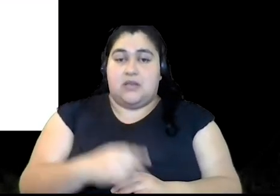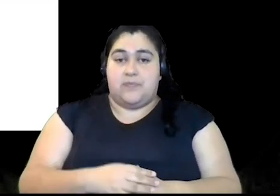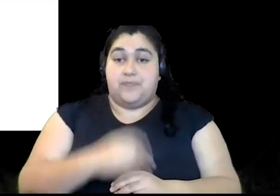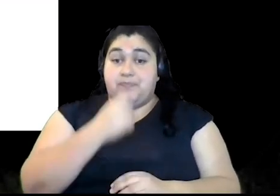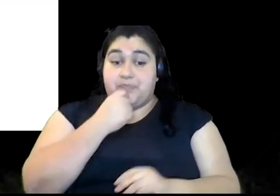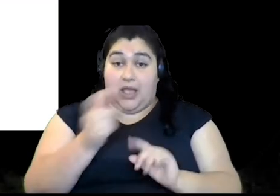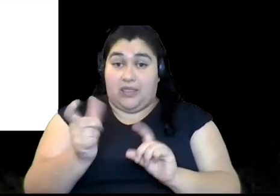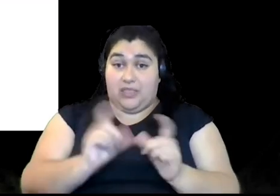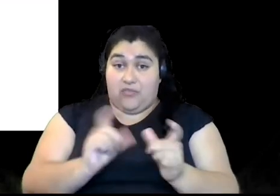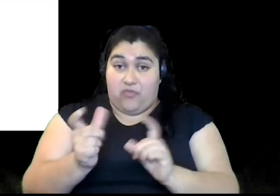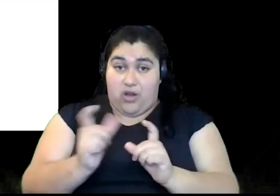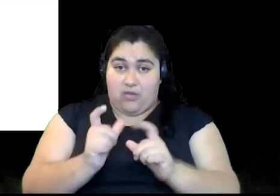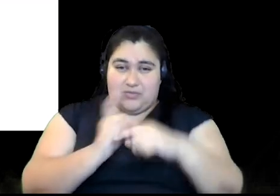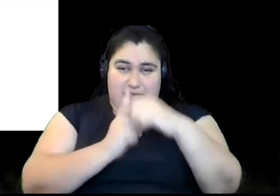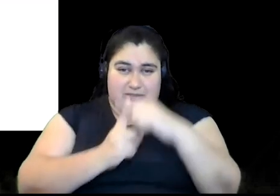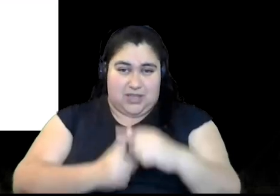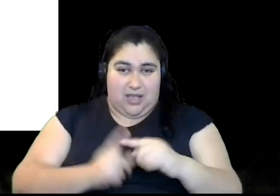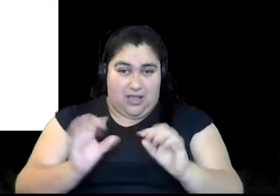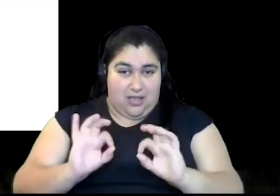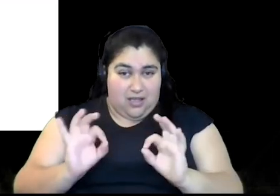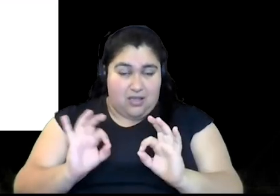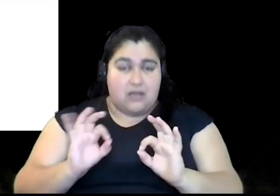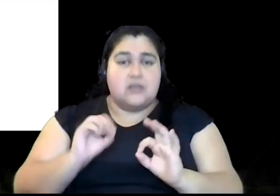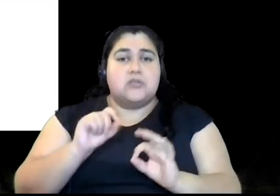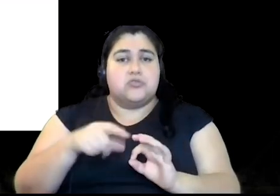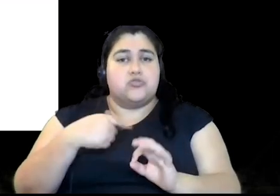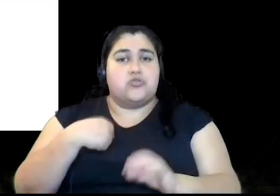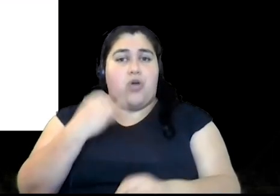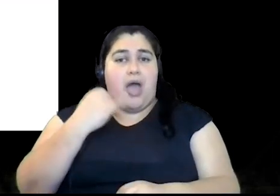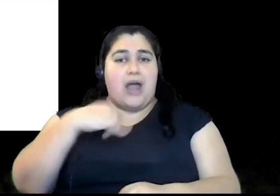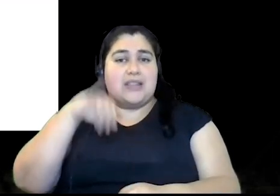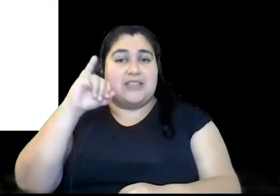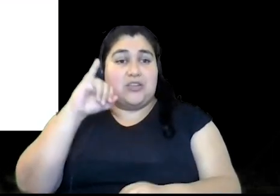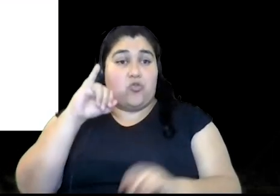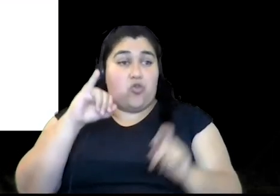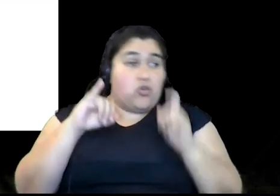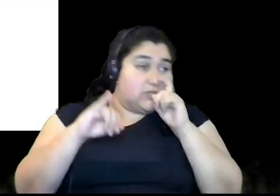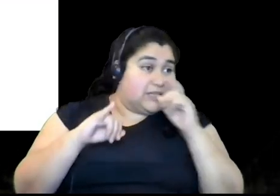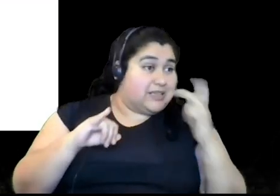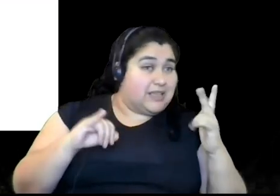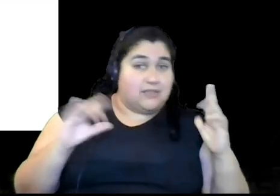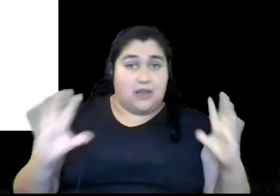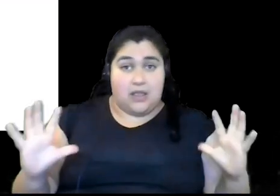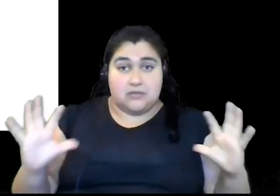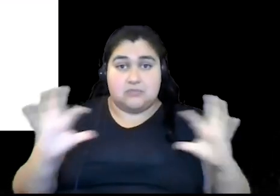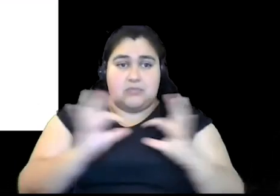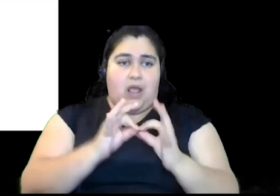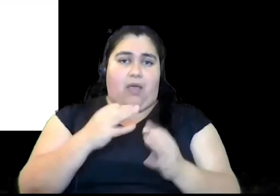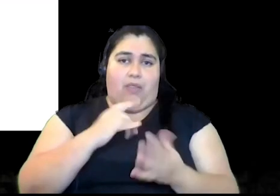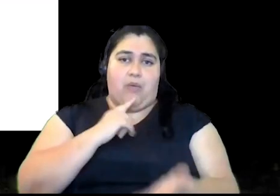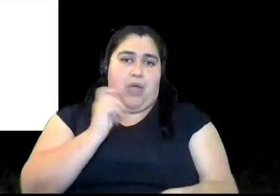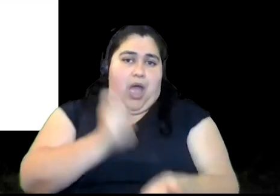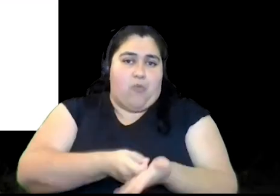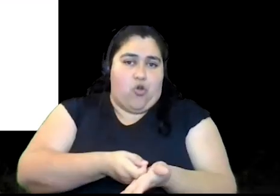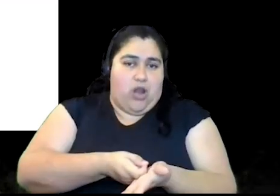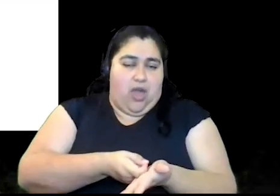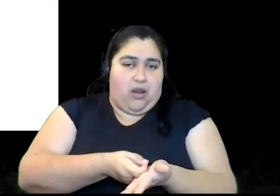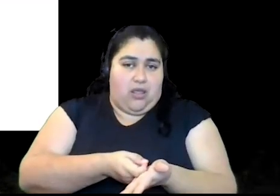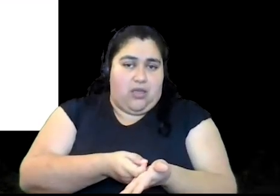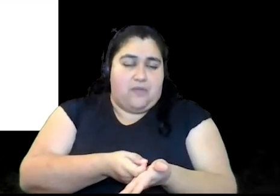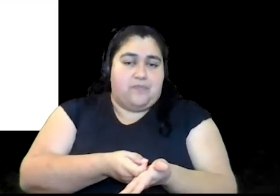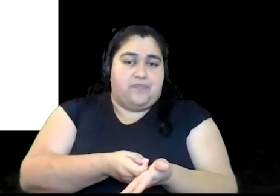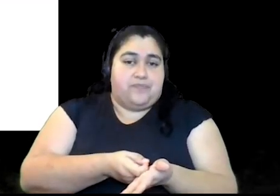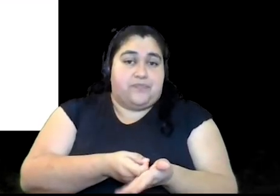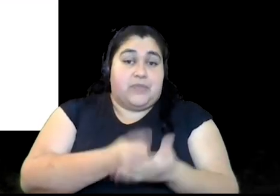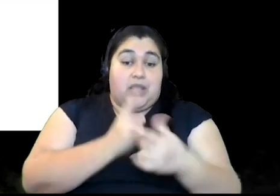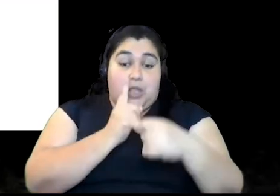esa diferencia no computable, yo le aplico la alícuota del artículo 73 que debe abonar la sociedad.